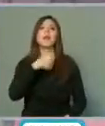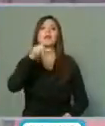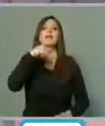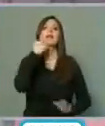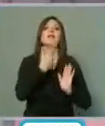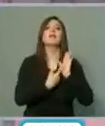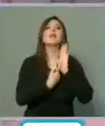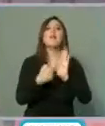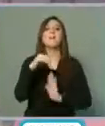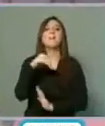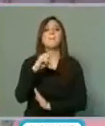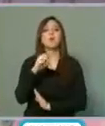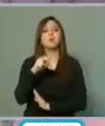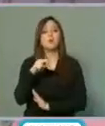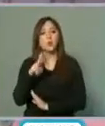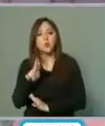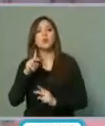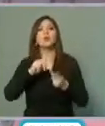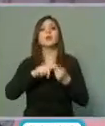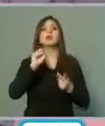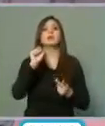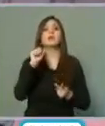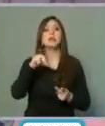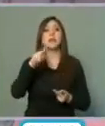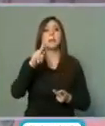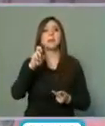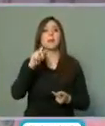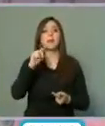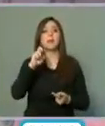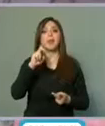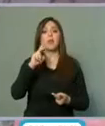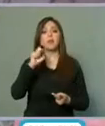Moscú, San Petersburgo, pero Sochi, lo que tú mencionaste,